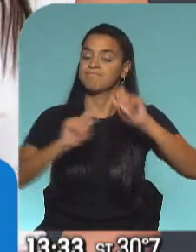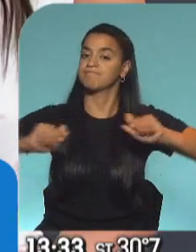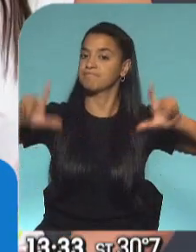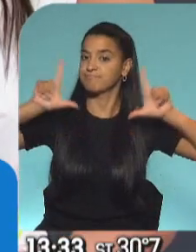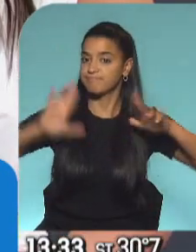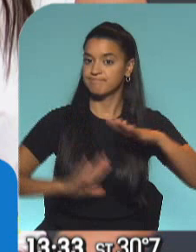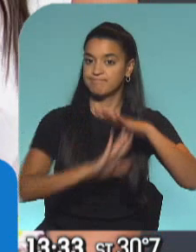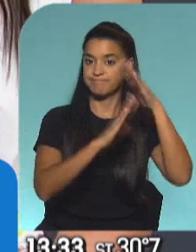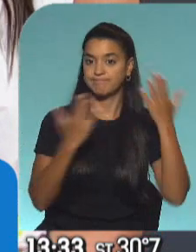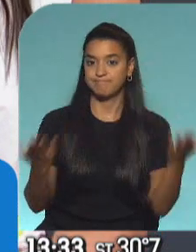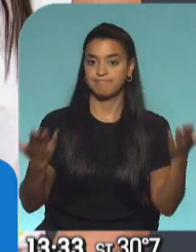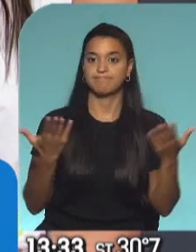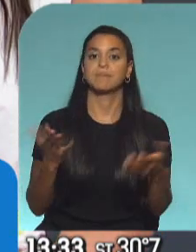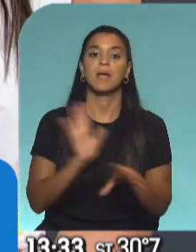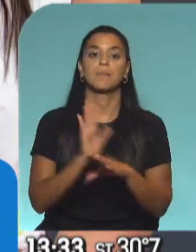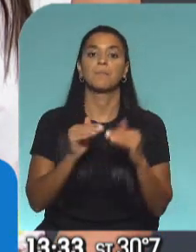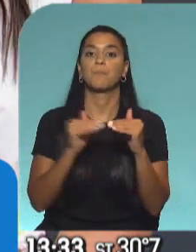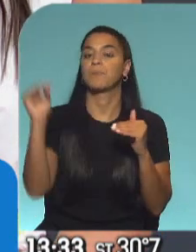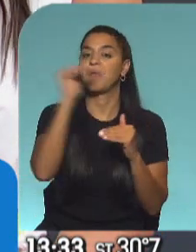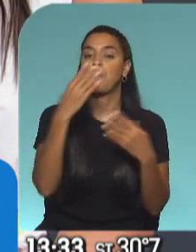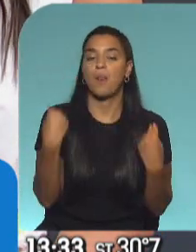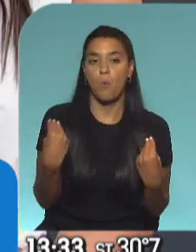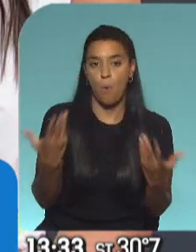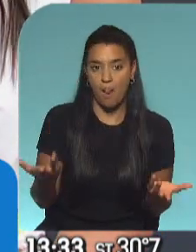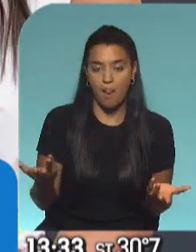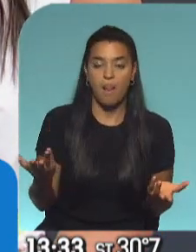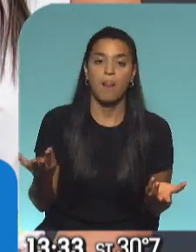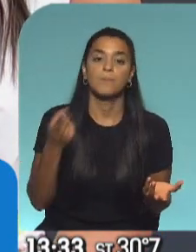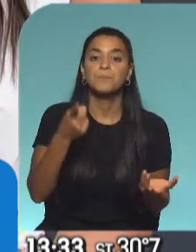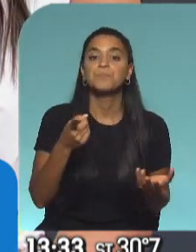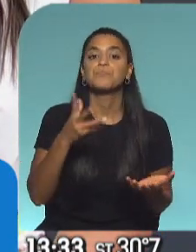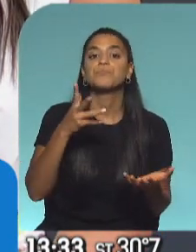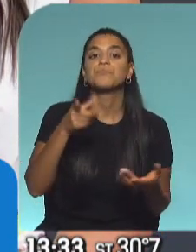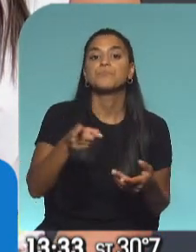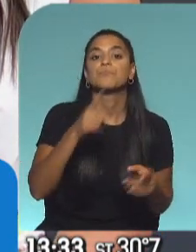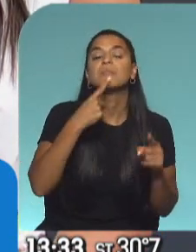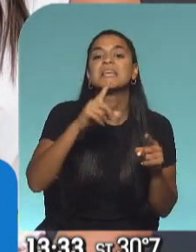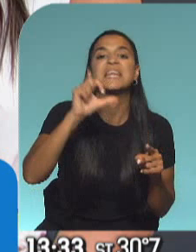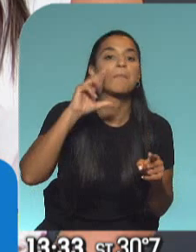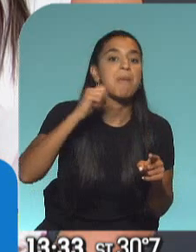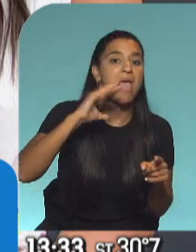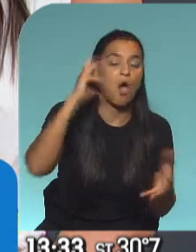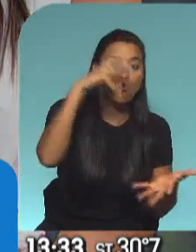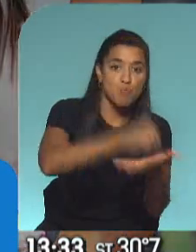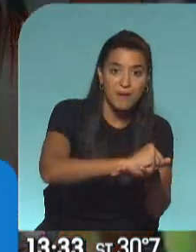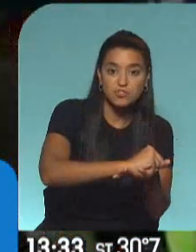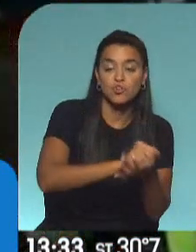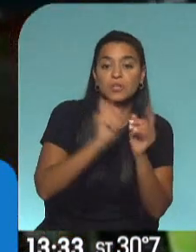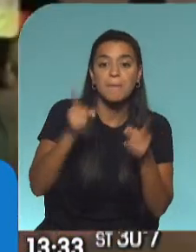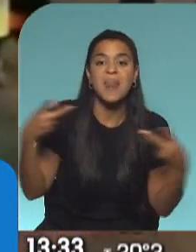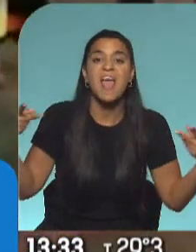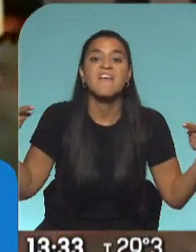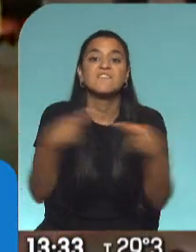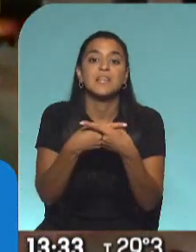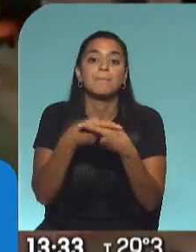Eso claramente lo prestigia. Su nivel más alto de prestigio fue con la ocupación de Crimea, sí, y el enfrentamiento